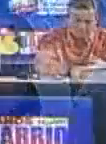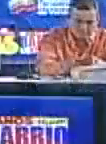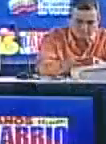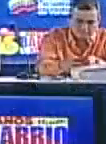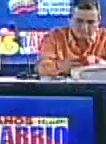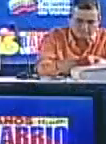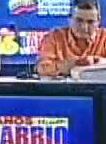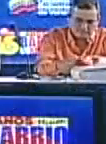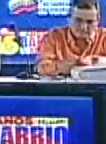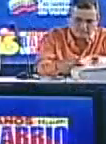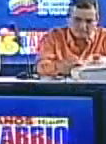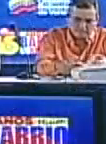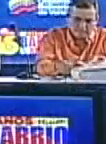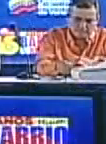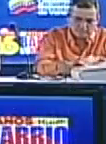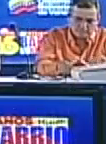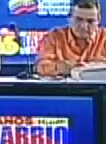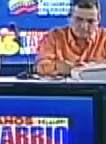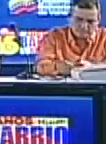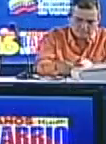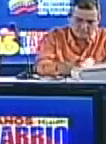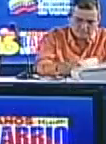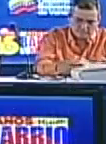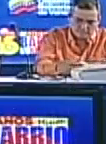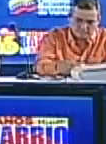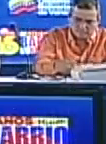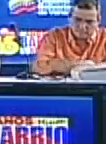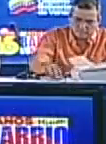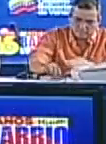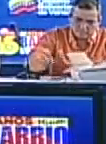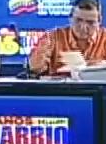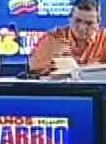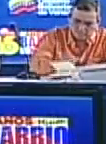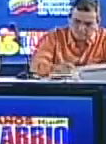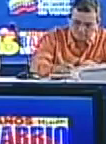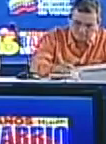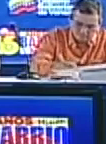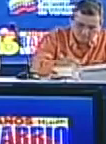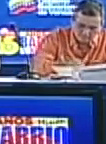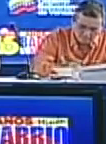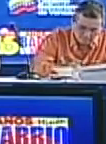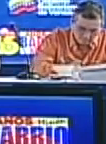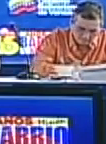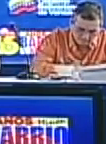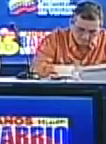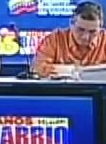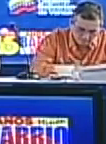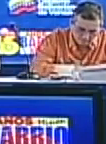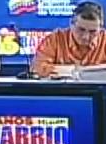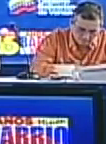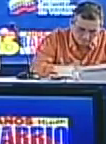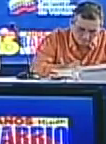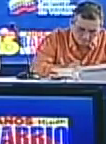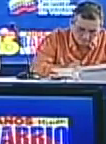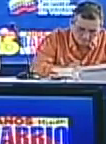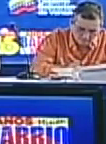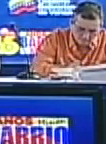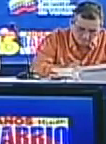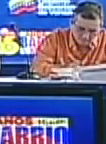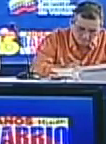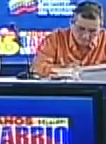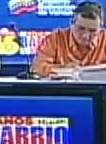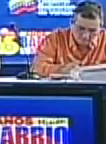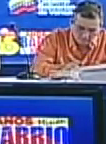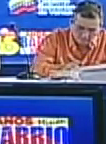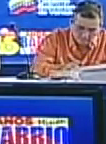datos para que el mundo lo sepa, porque nuestro pueblo lo sabe todos los días. Todos los